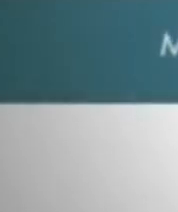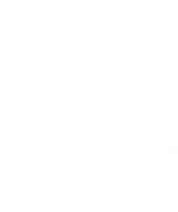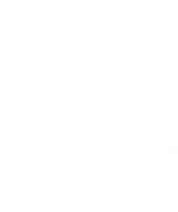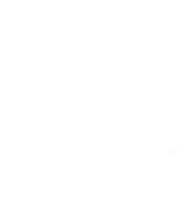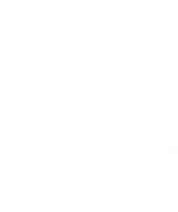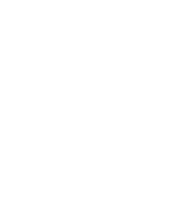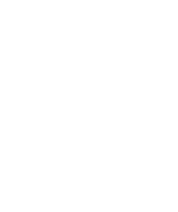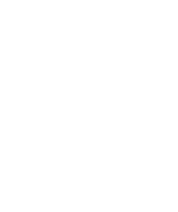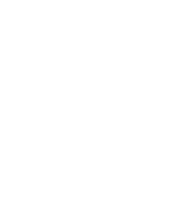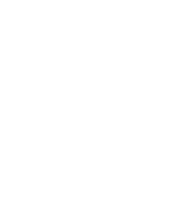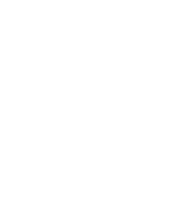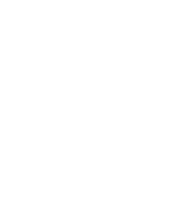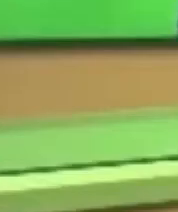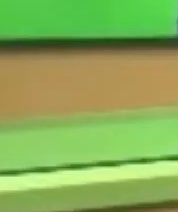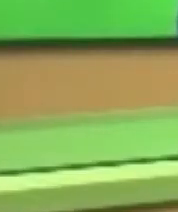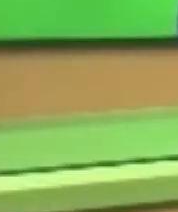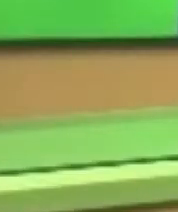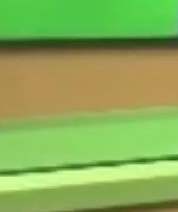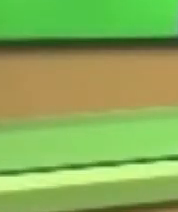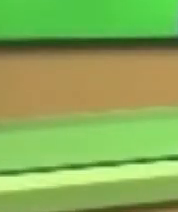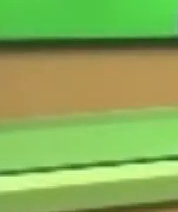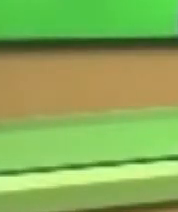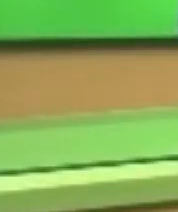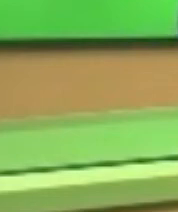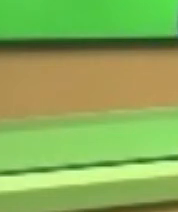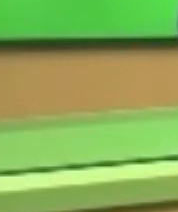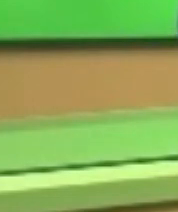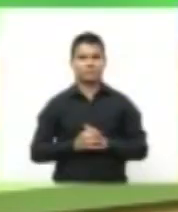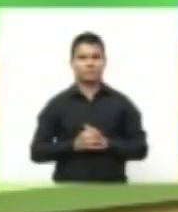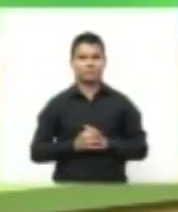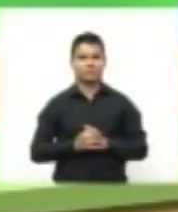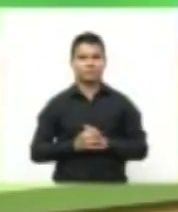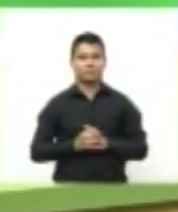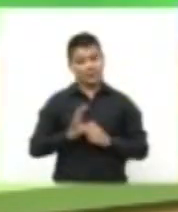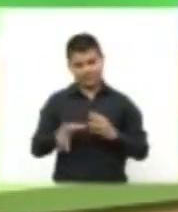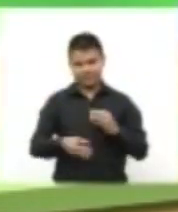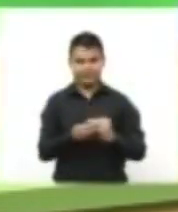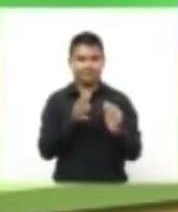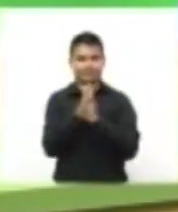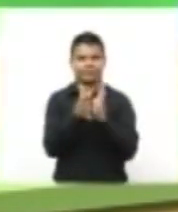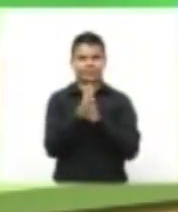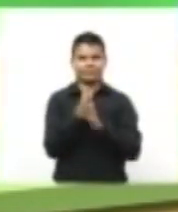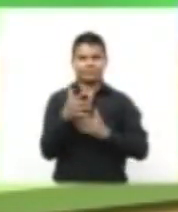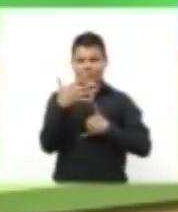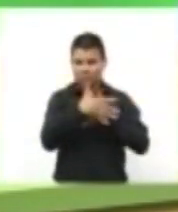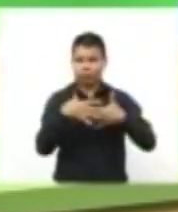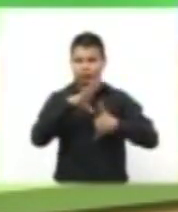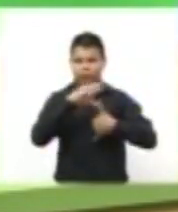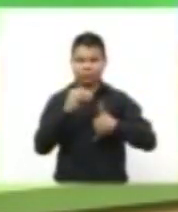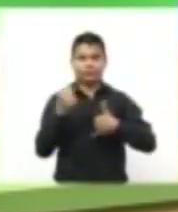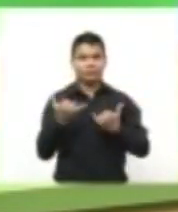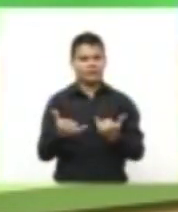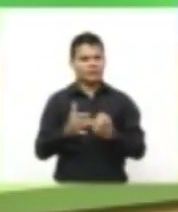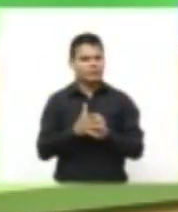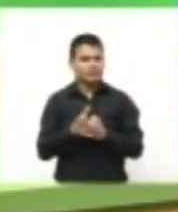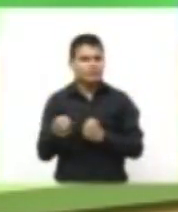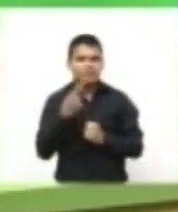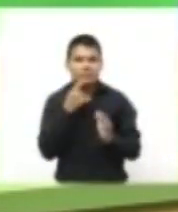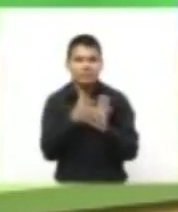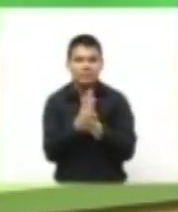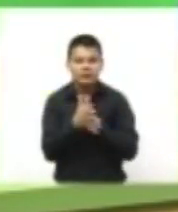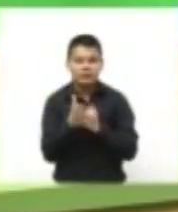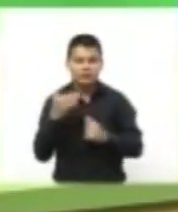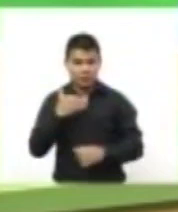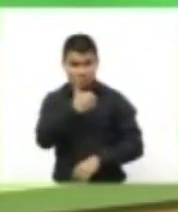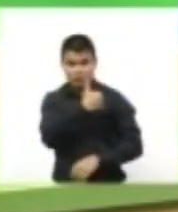trabajando para vivir en paz. Hemos regresado con más información regional. Delincuentes armados se robaron el dinero de la taquilla del partido de